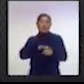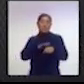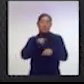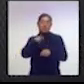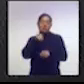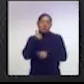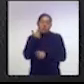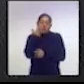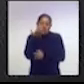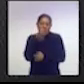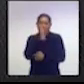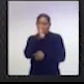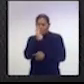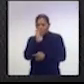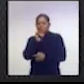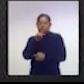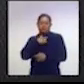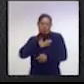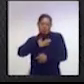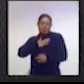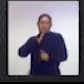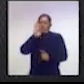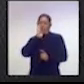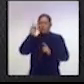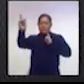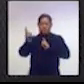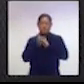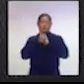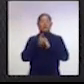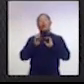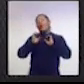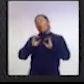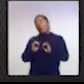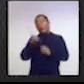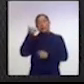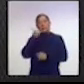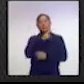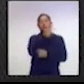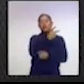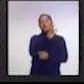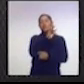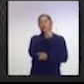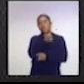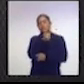con mucho gusto, puede ser conmigo, con Alfonso Pérez. Claro que sí. Si no, a los teléfonos